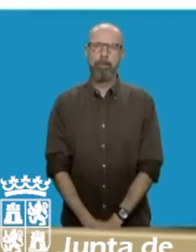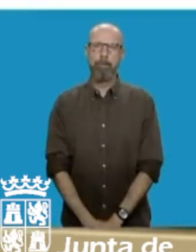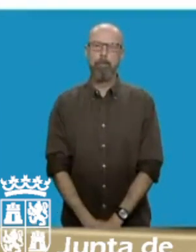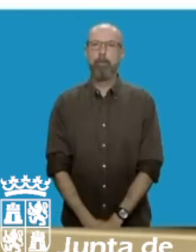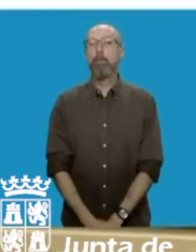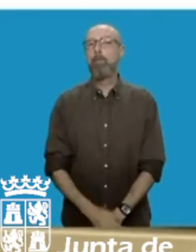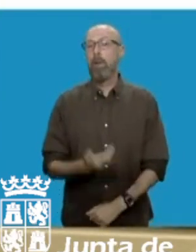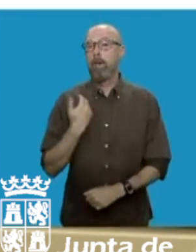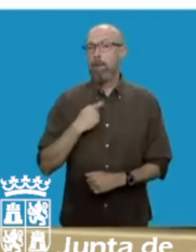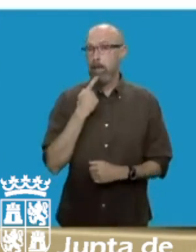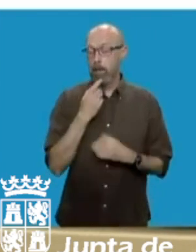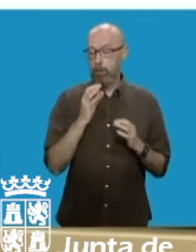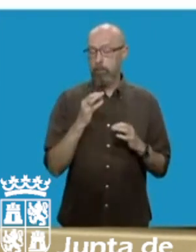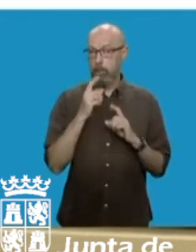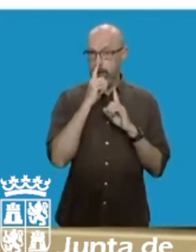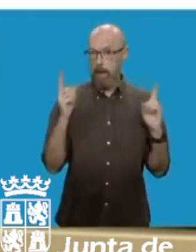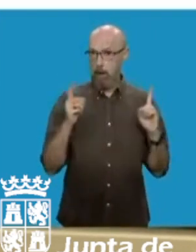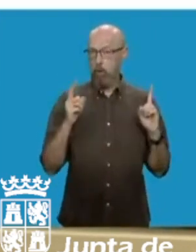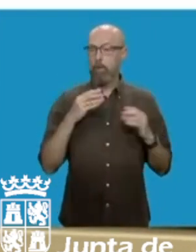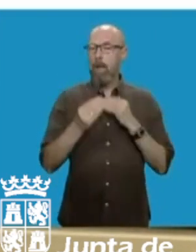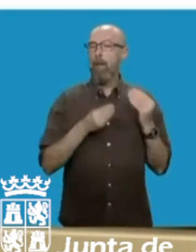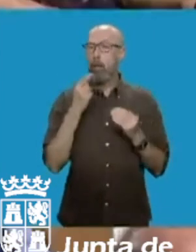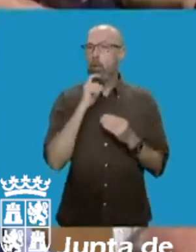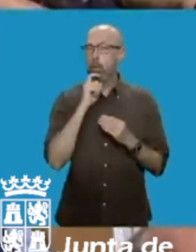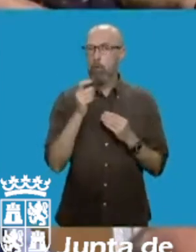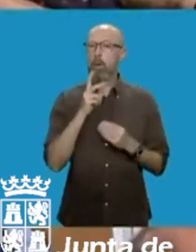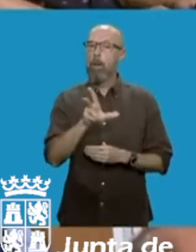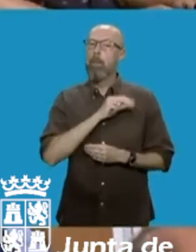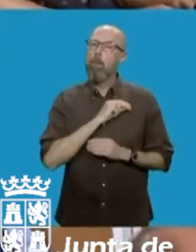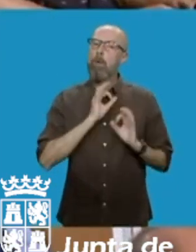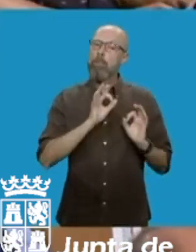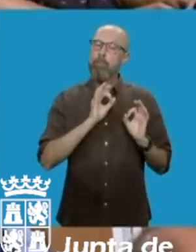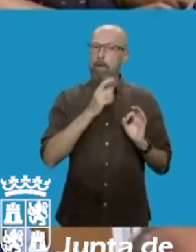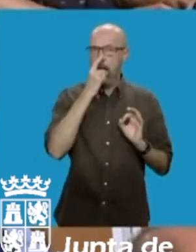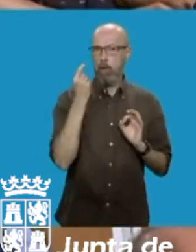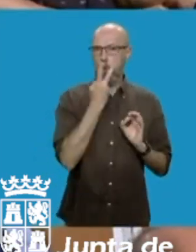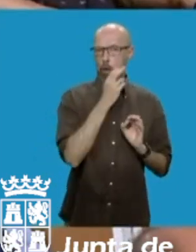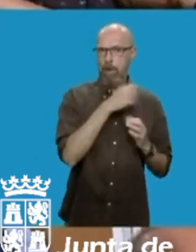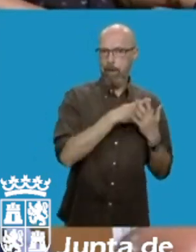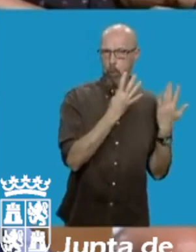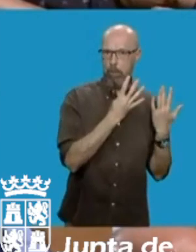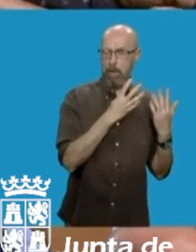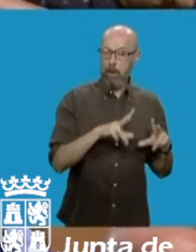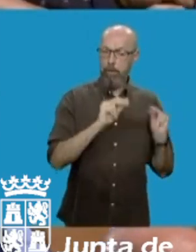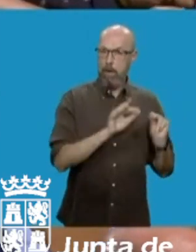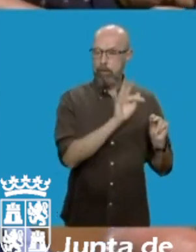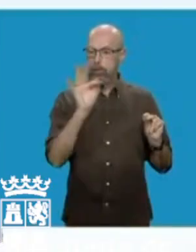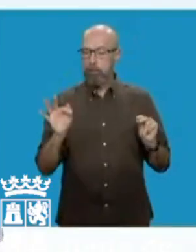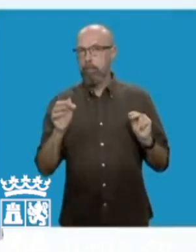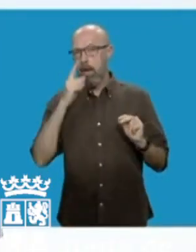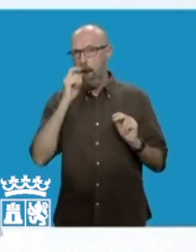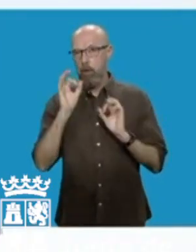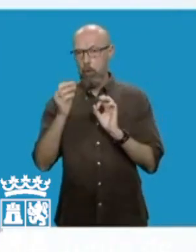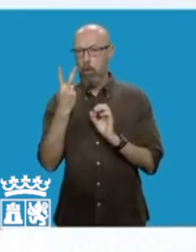Como ya hemos comentado, este año se hará entrega en primer lugar de los premios referentes a 2019 y a continuación se entregarán los relativos